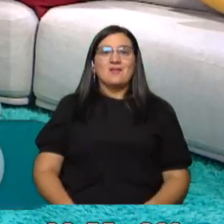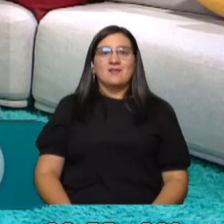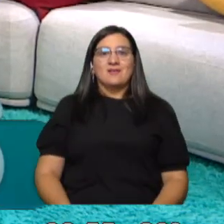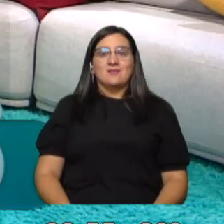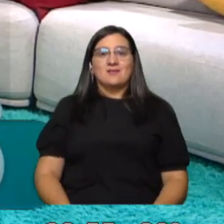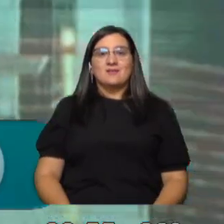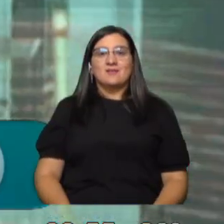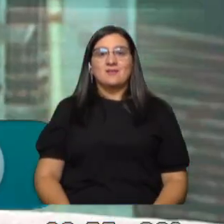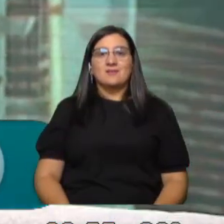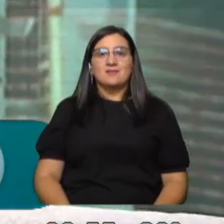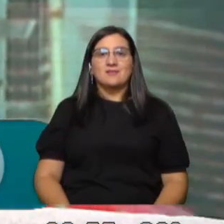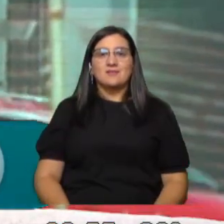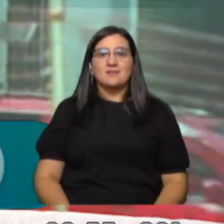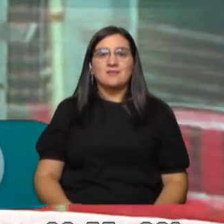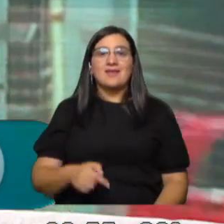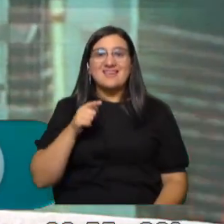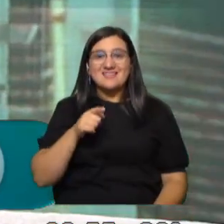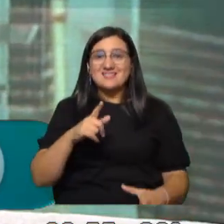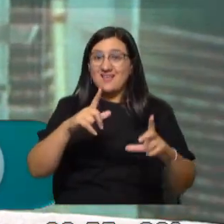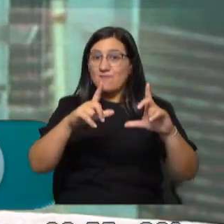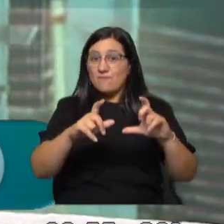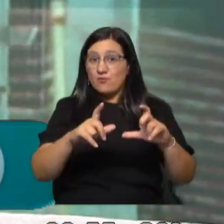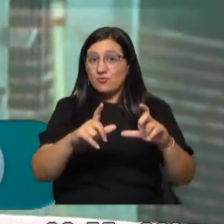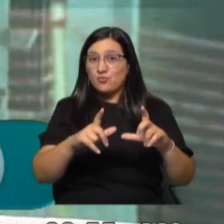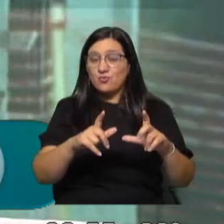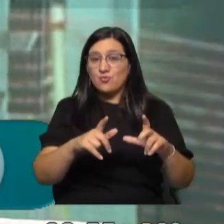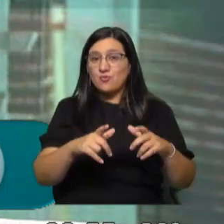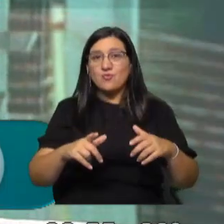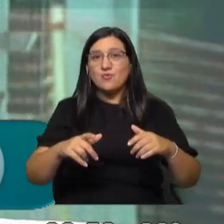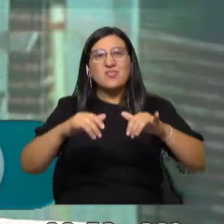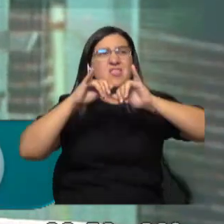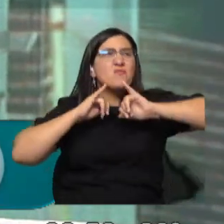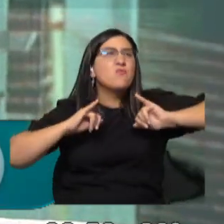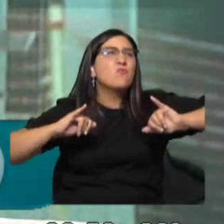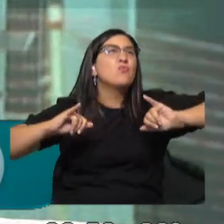Sí. Cuando acecha la maldad, esta imagen recorrió el mundo.